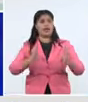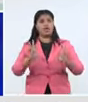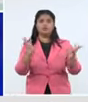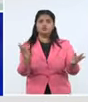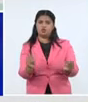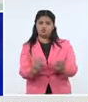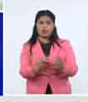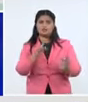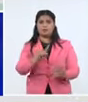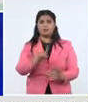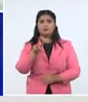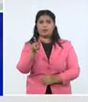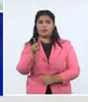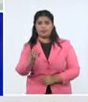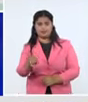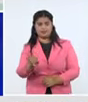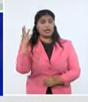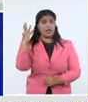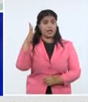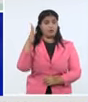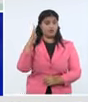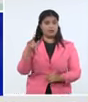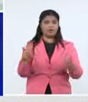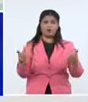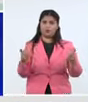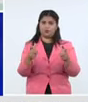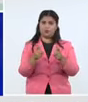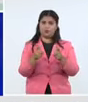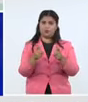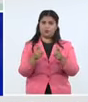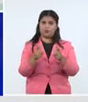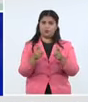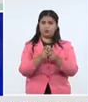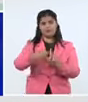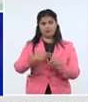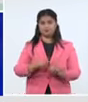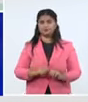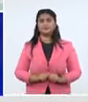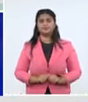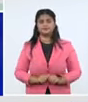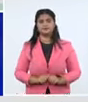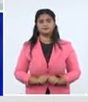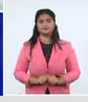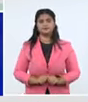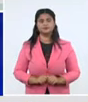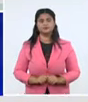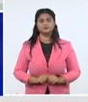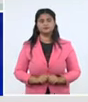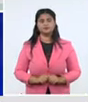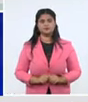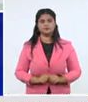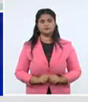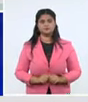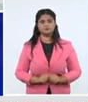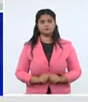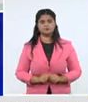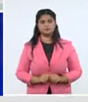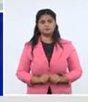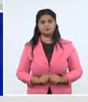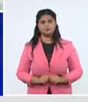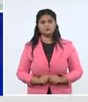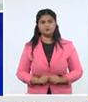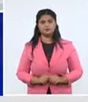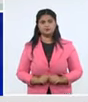de casos importados. La cifra, es decir, que incluso